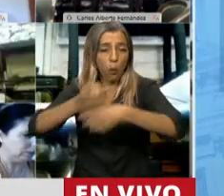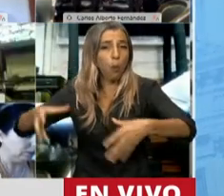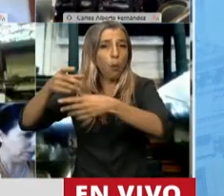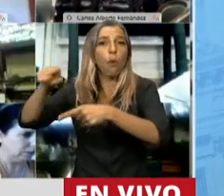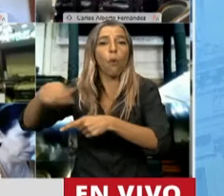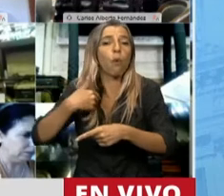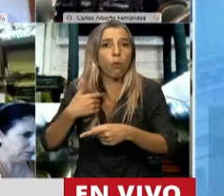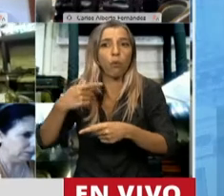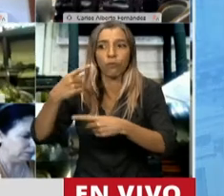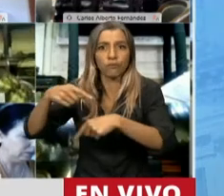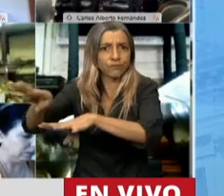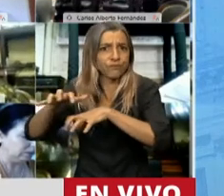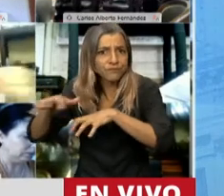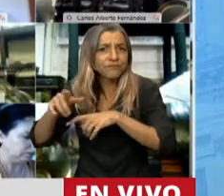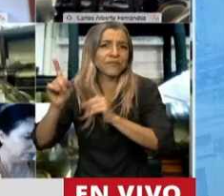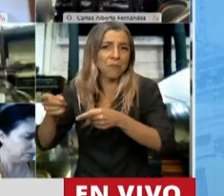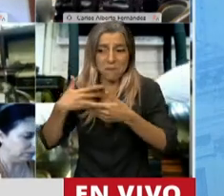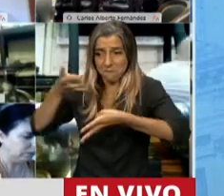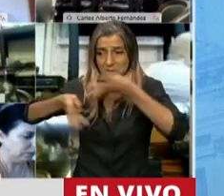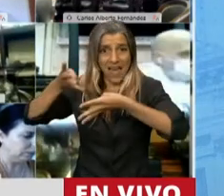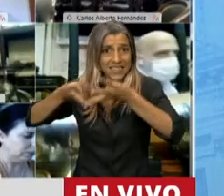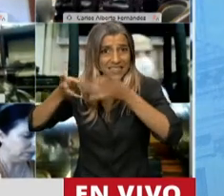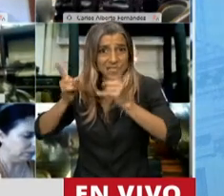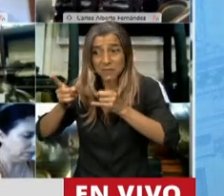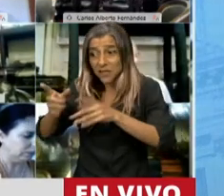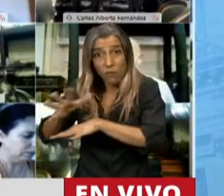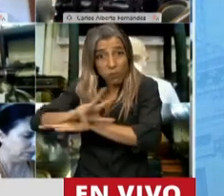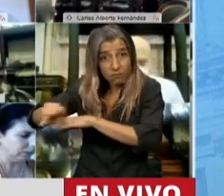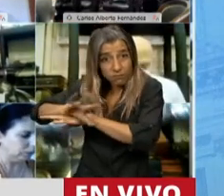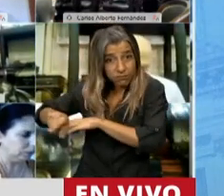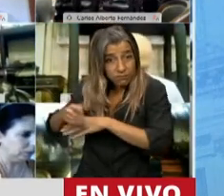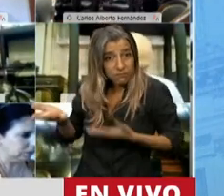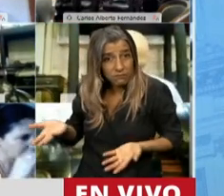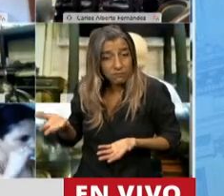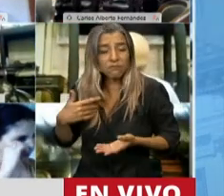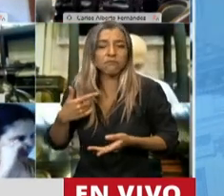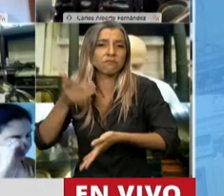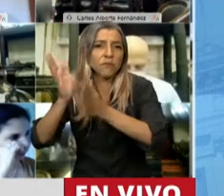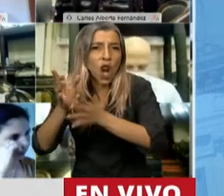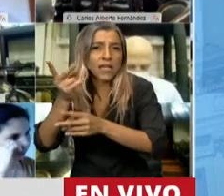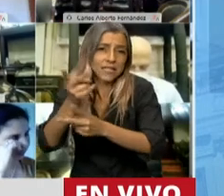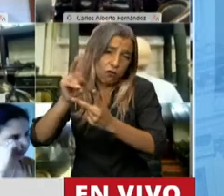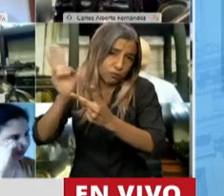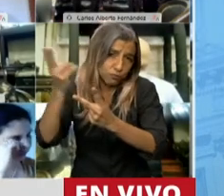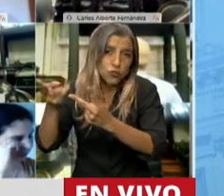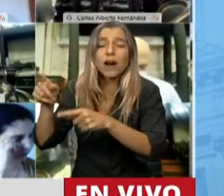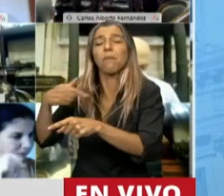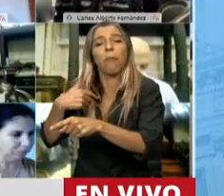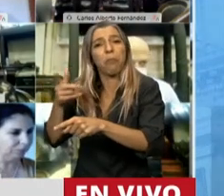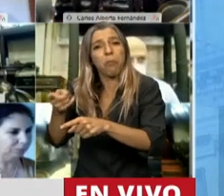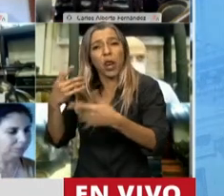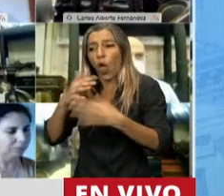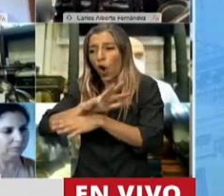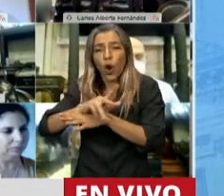rotura de maquinarias agrícolas, el robo de maquinarias agrícolas, el robo de